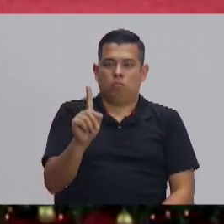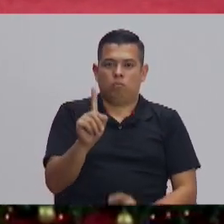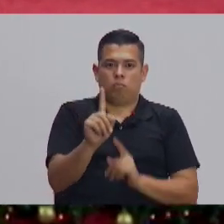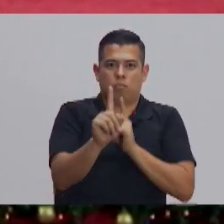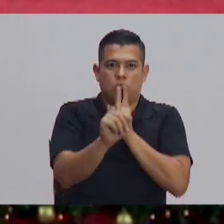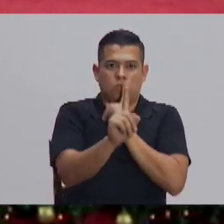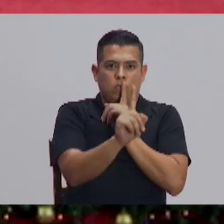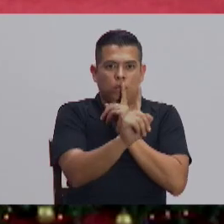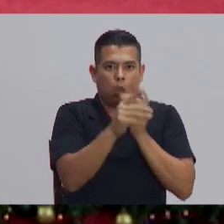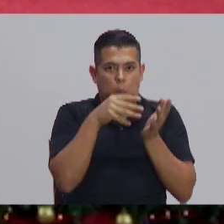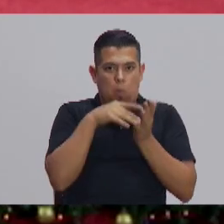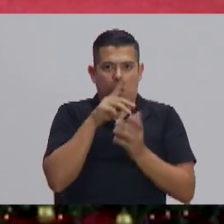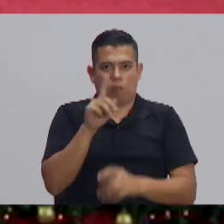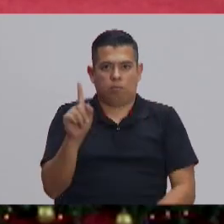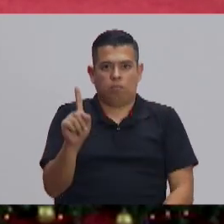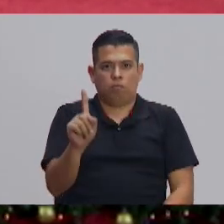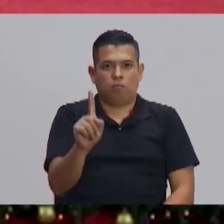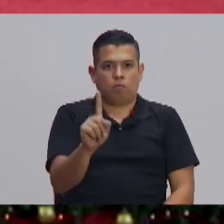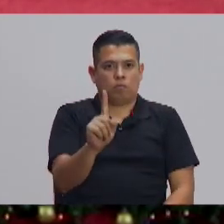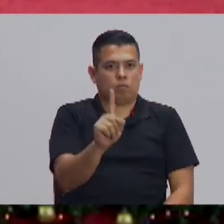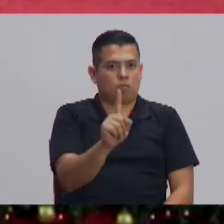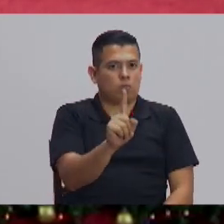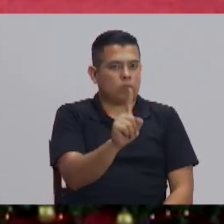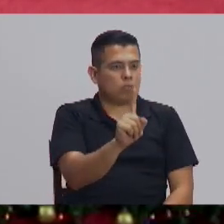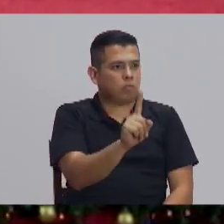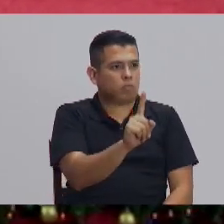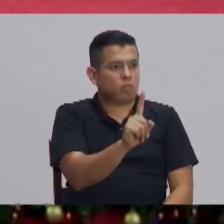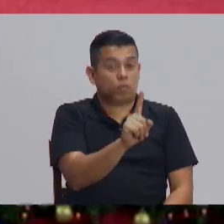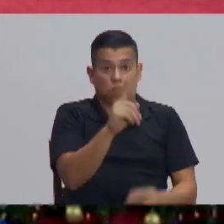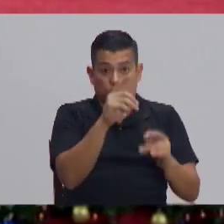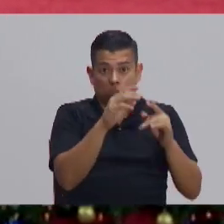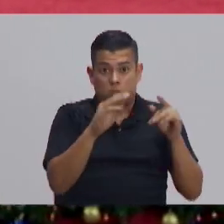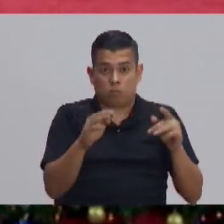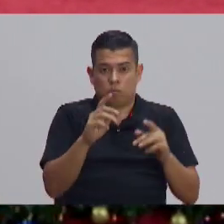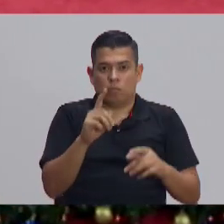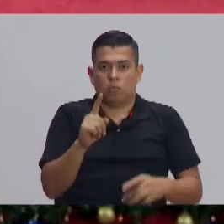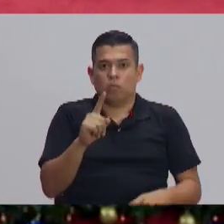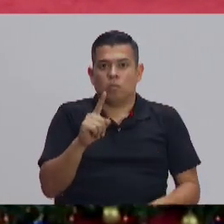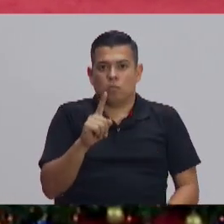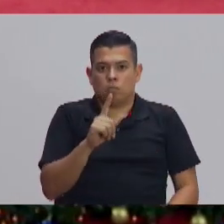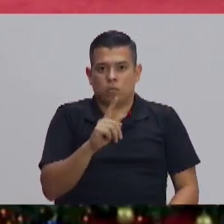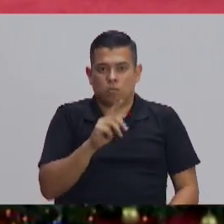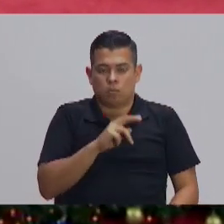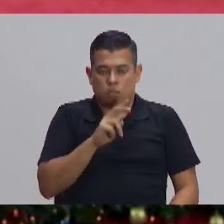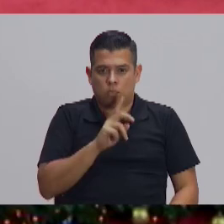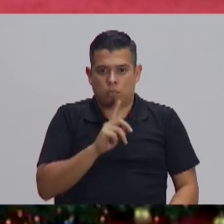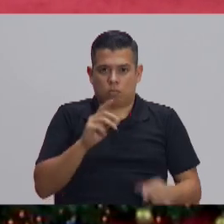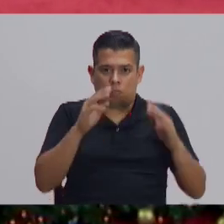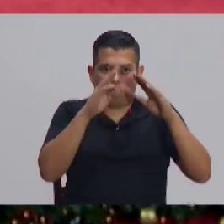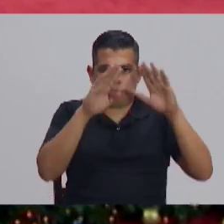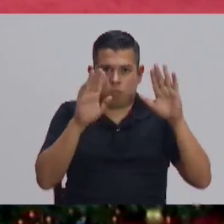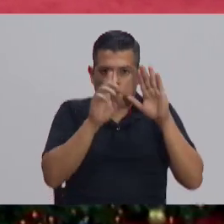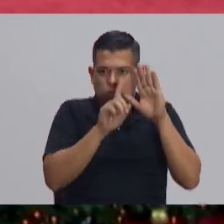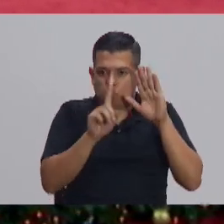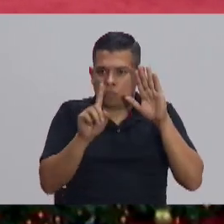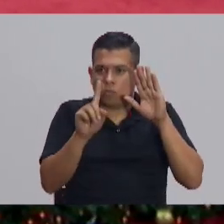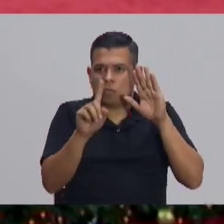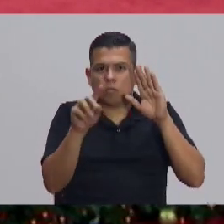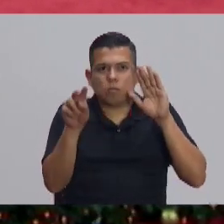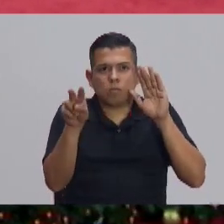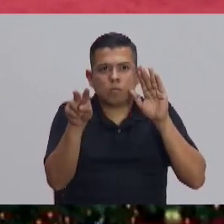mostraba en el tabernáculo y ellos estaban en sus tiendas ellos salían de su tienda y veían